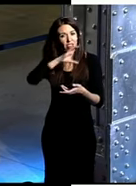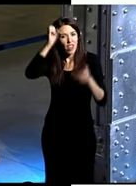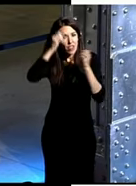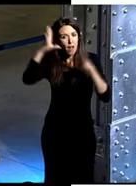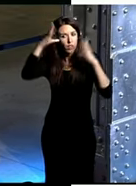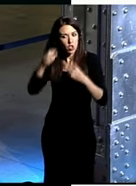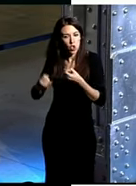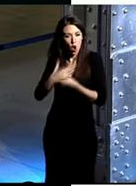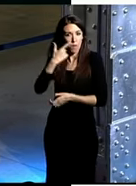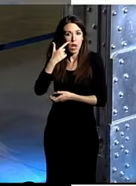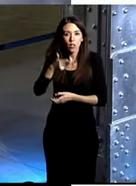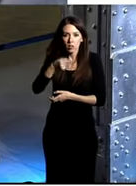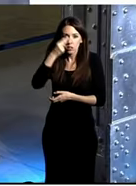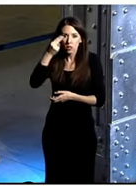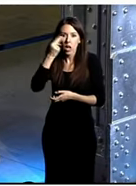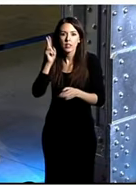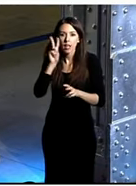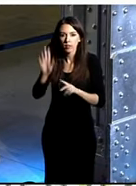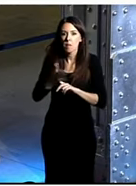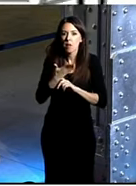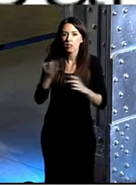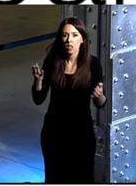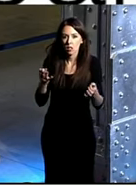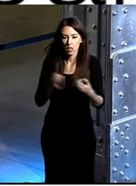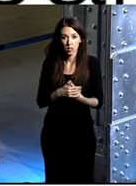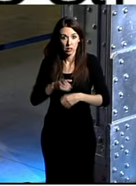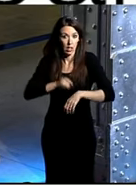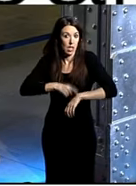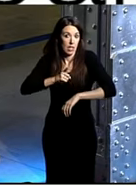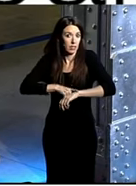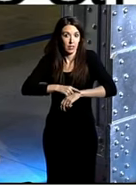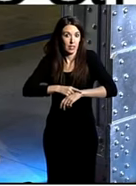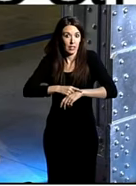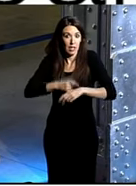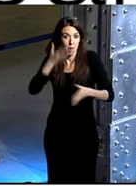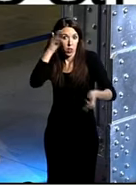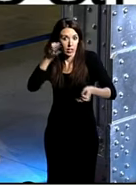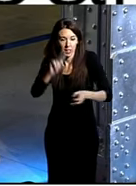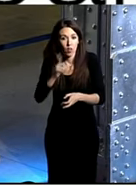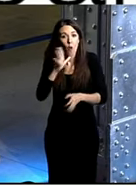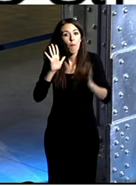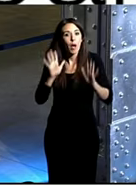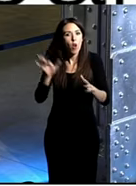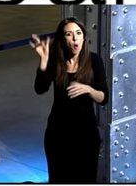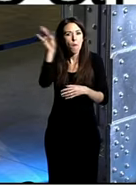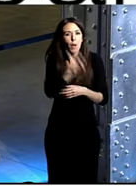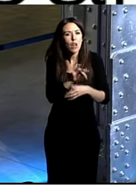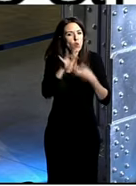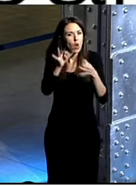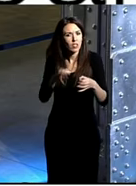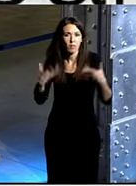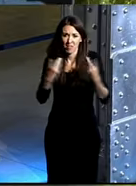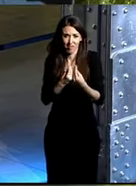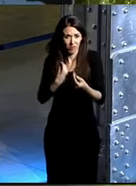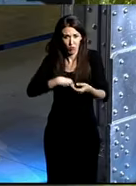muy interesante las perspectivas que nos plantea. No tenemos tiempo acá de ir en detalle, pero la película acompaña mucho de